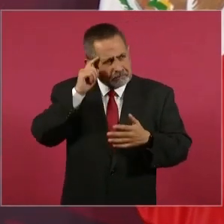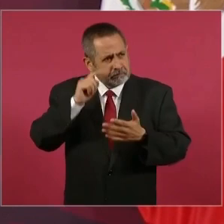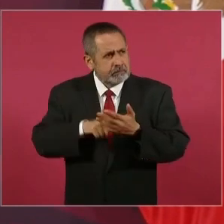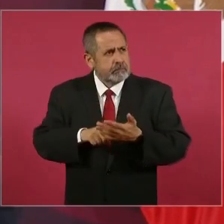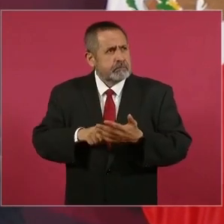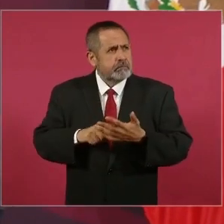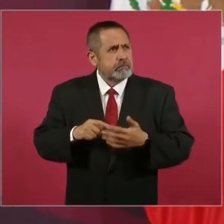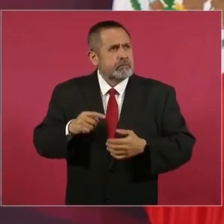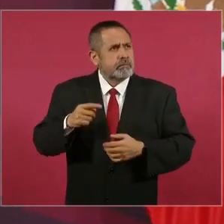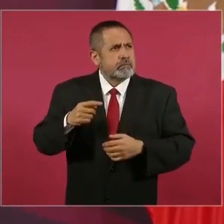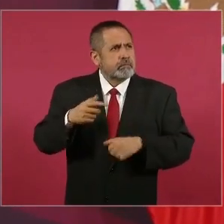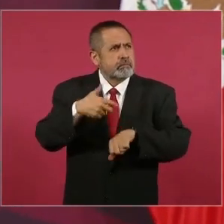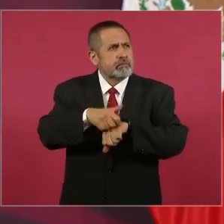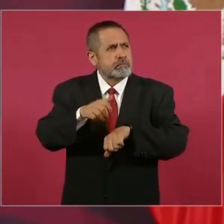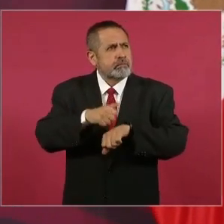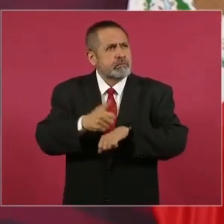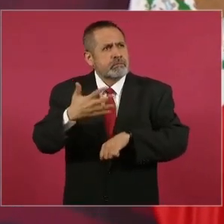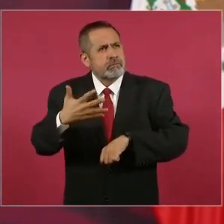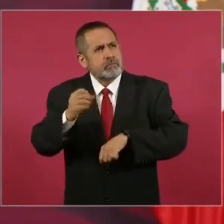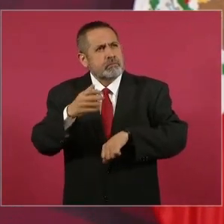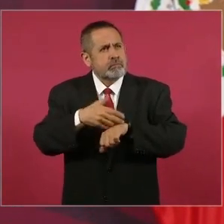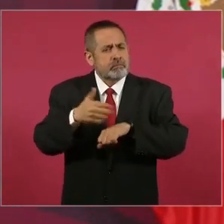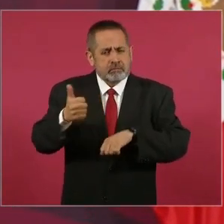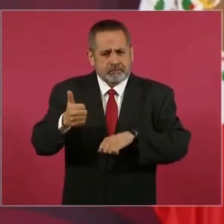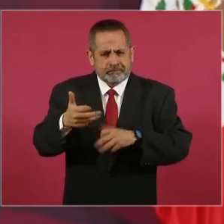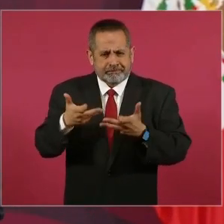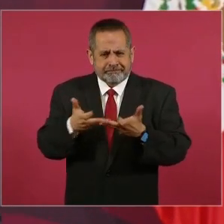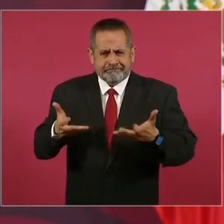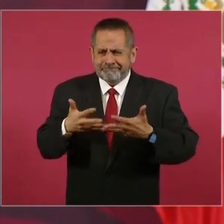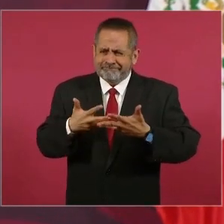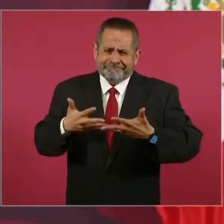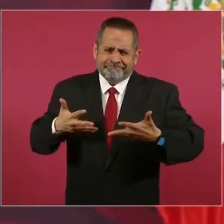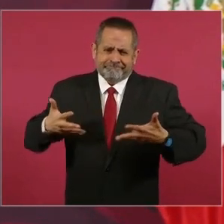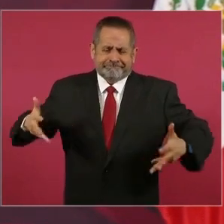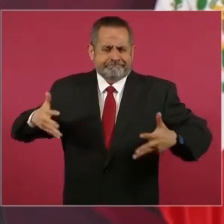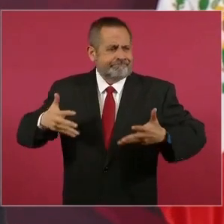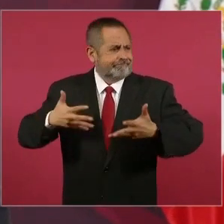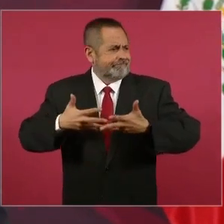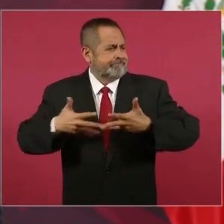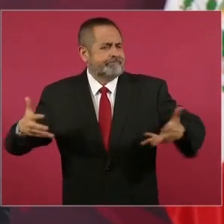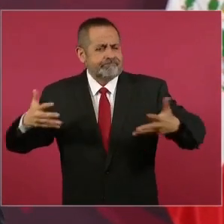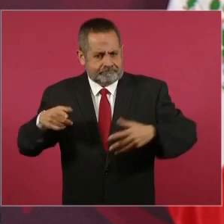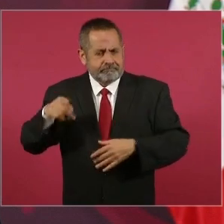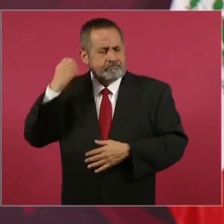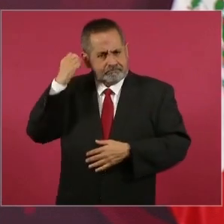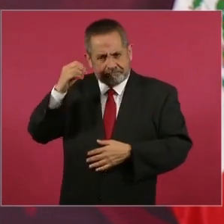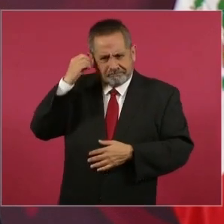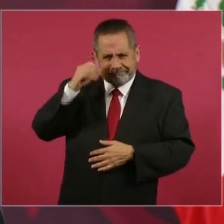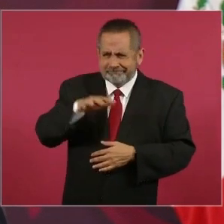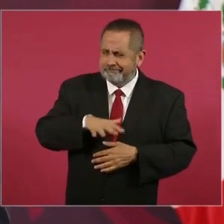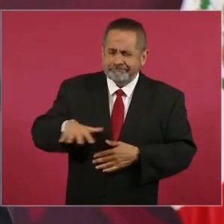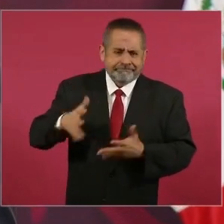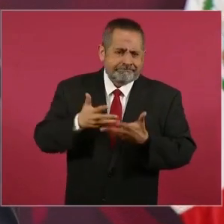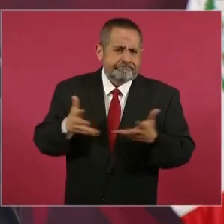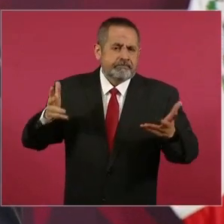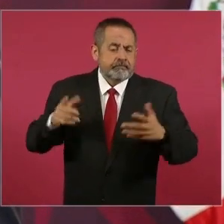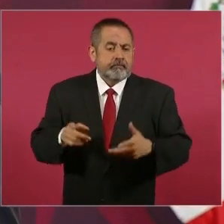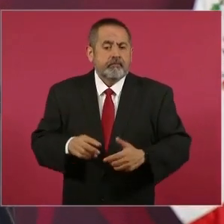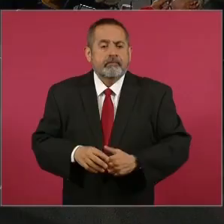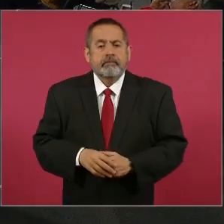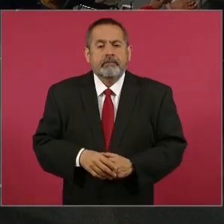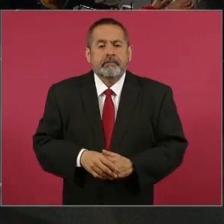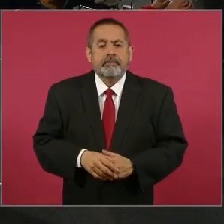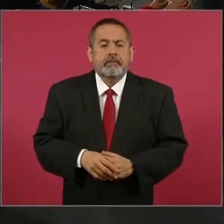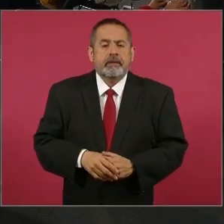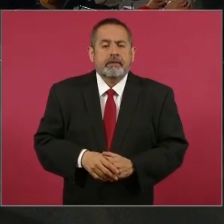sexto estado en territorio en el país eso a